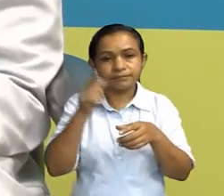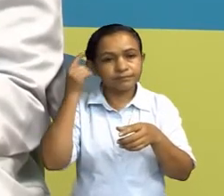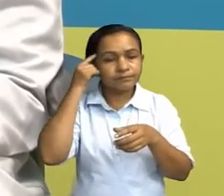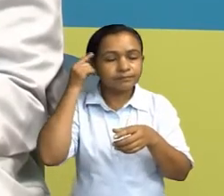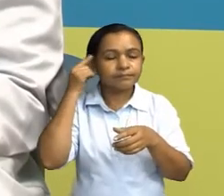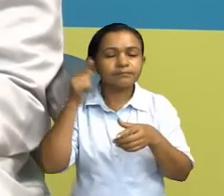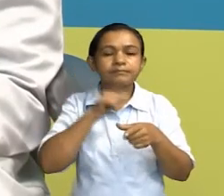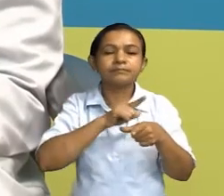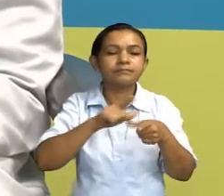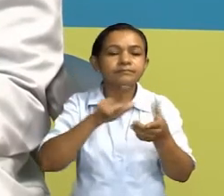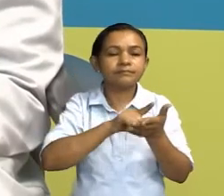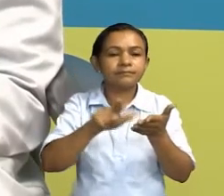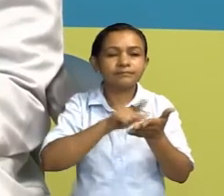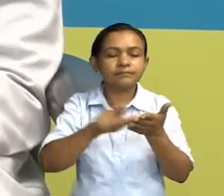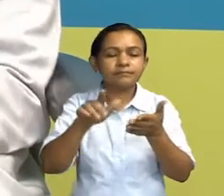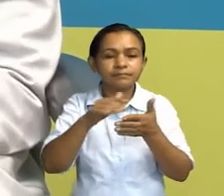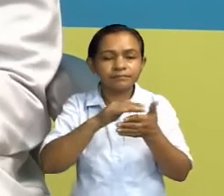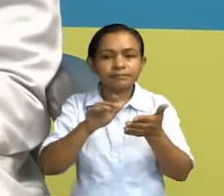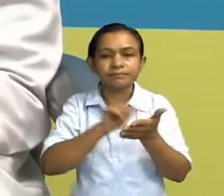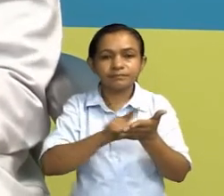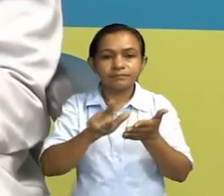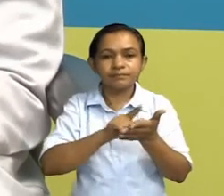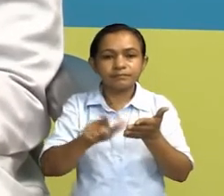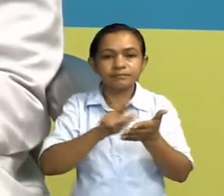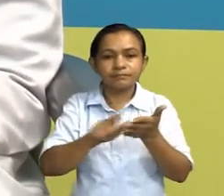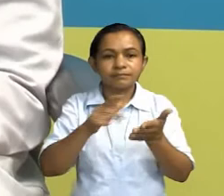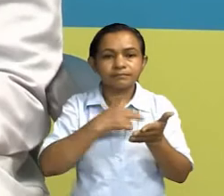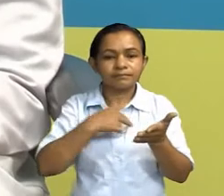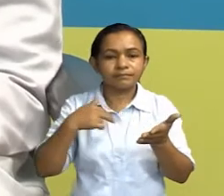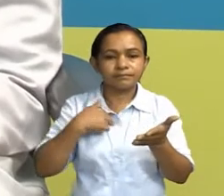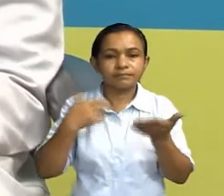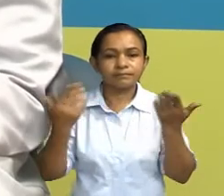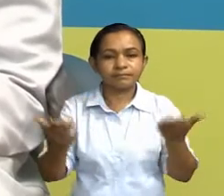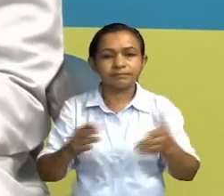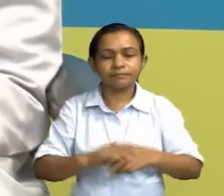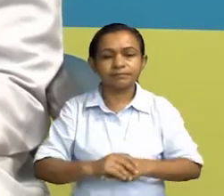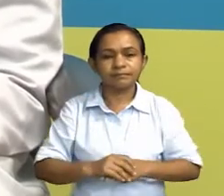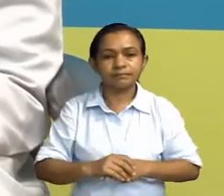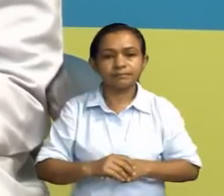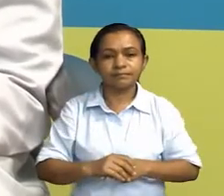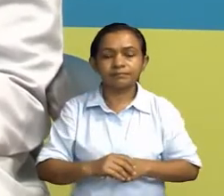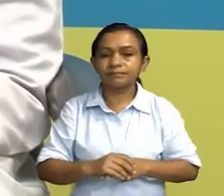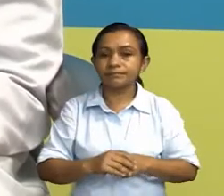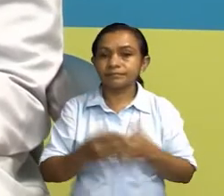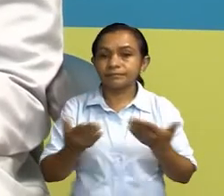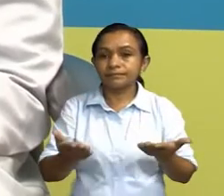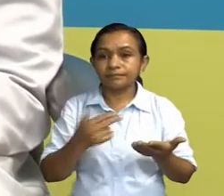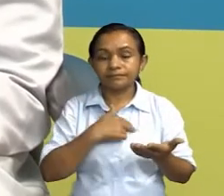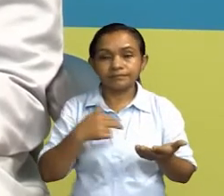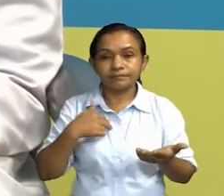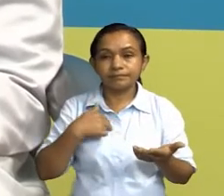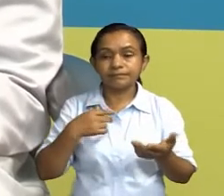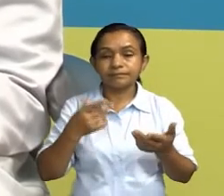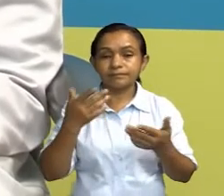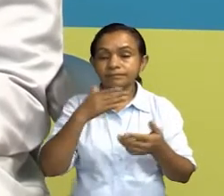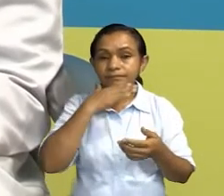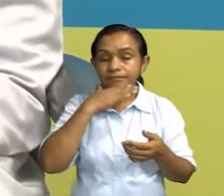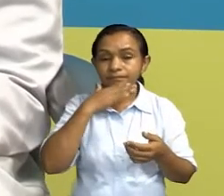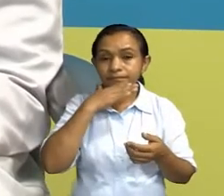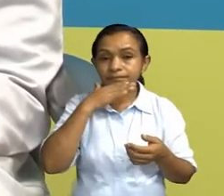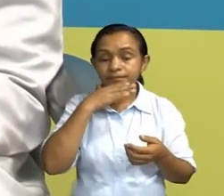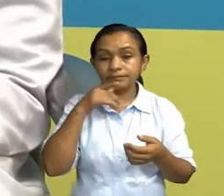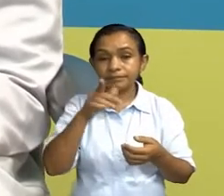pensando de que el lavado continuo sea bueno, correcto, así es. Ahora, dentro de las complicaciones que usted